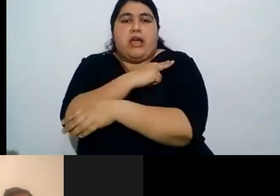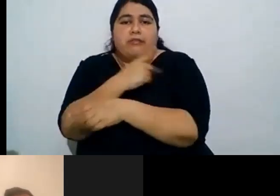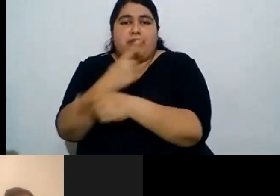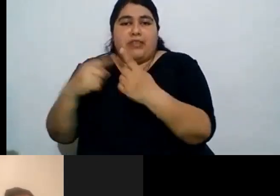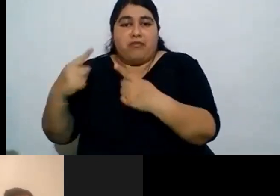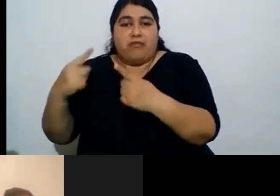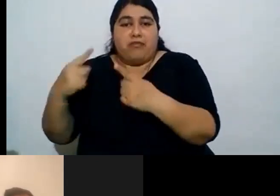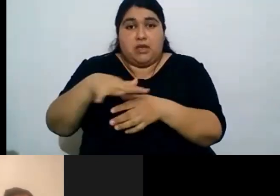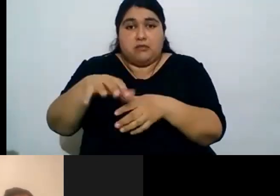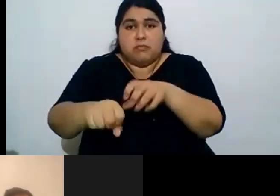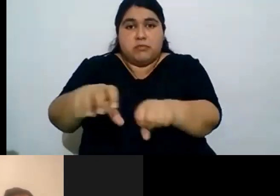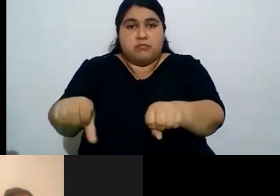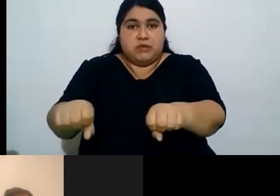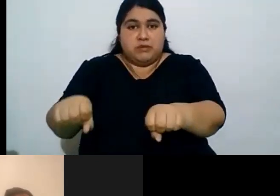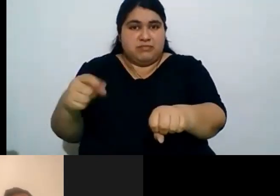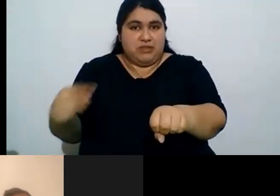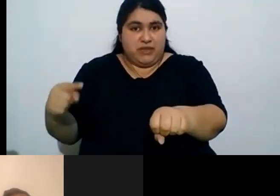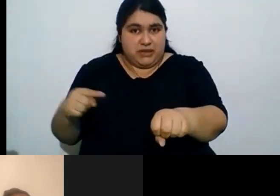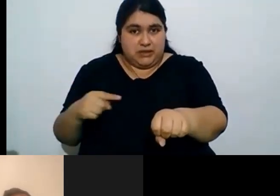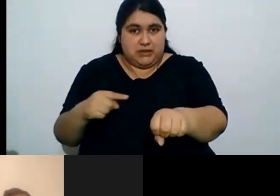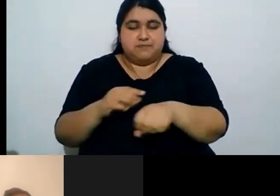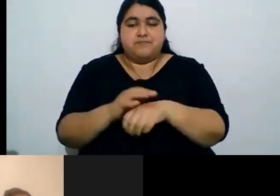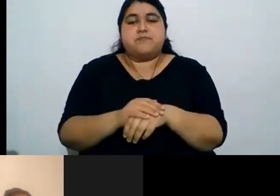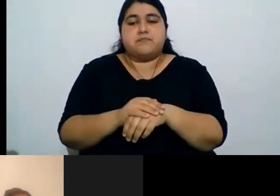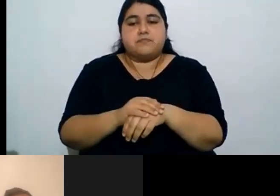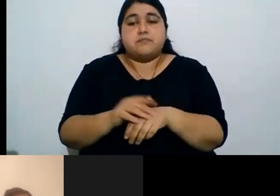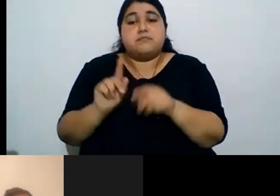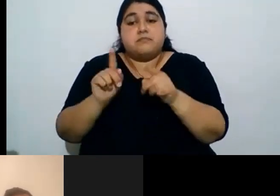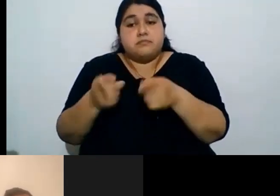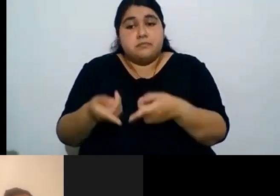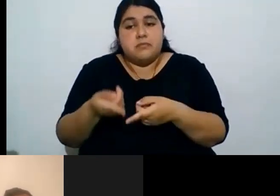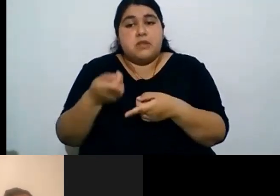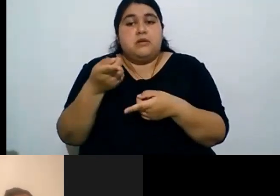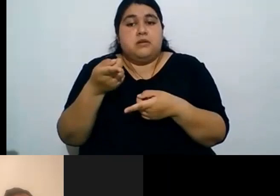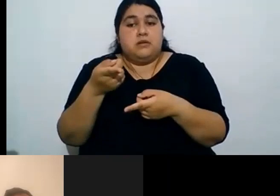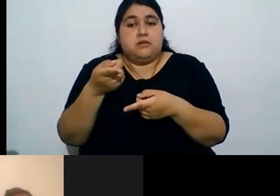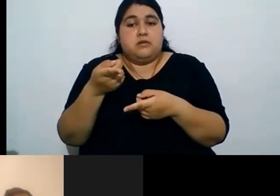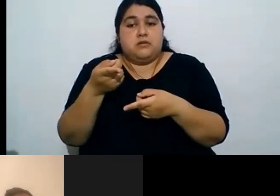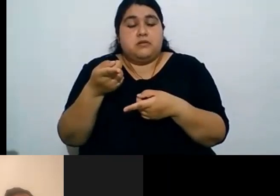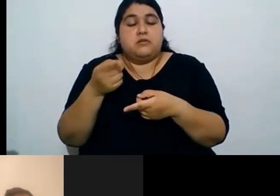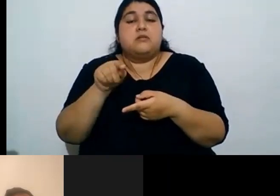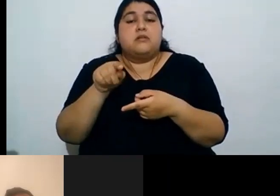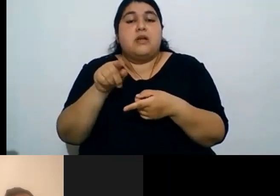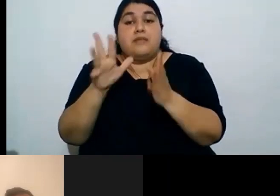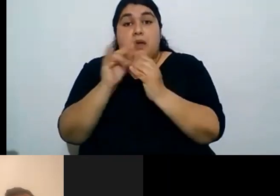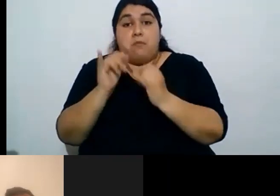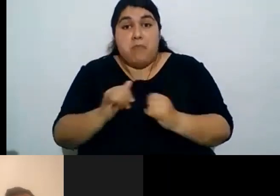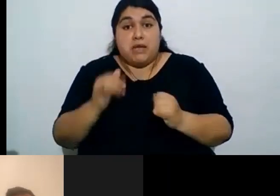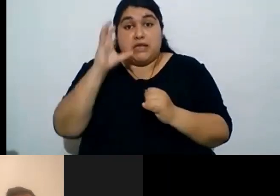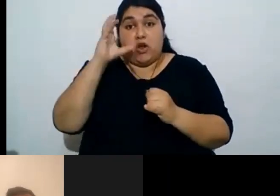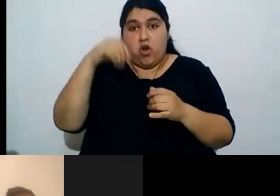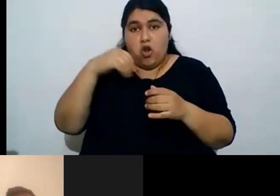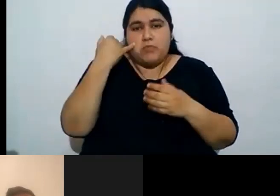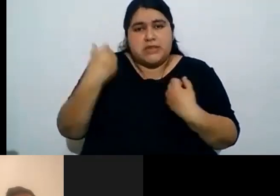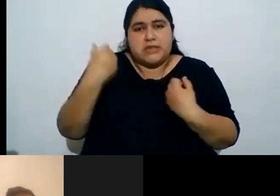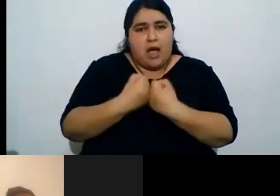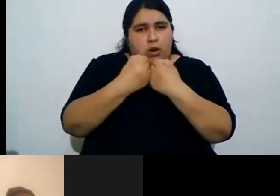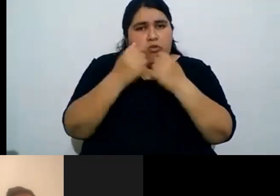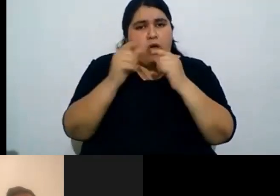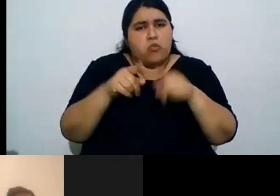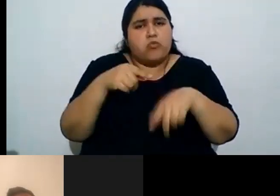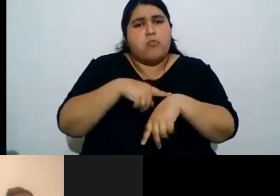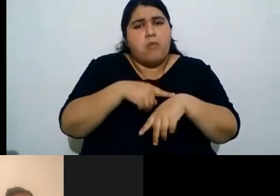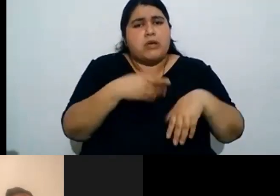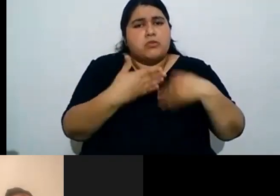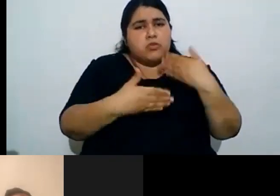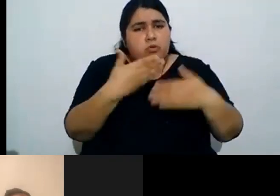territorios. También quedan disidencias de dos procesos de paz en Colombia que se han hecho, bueno, varios momentos de procesos